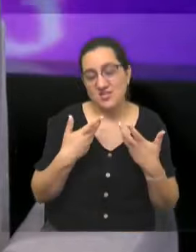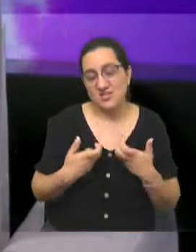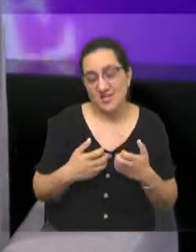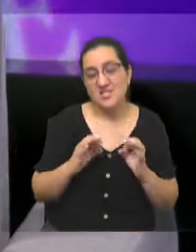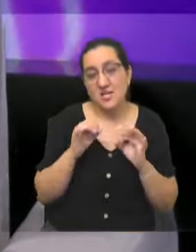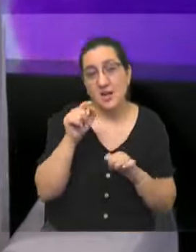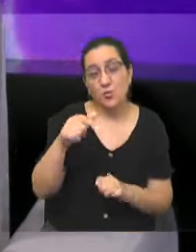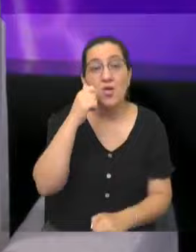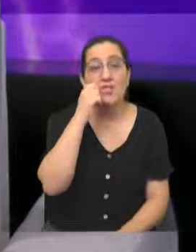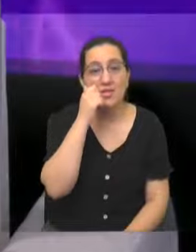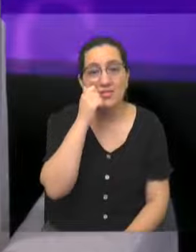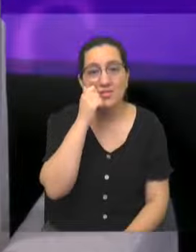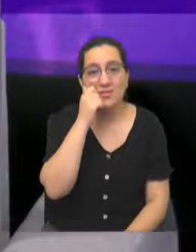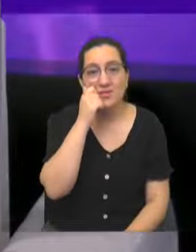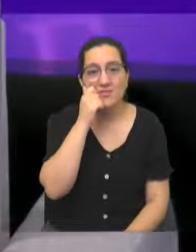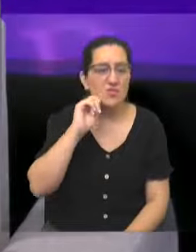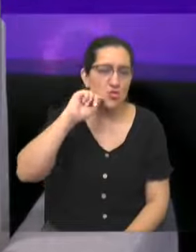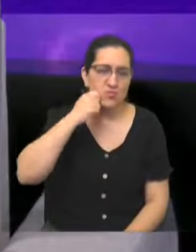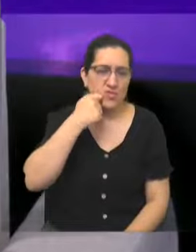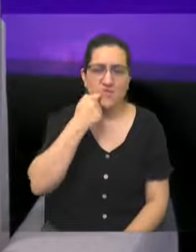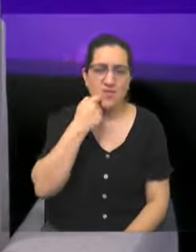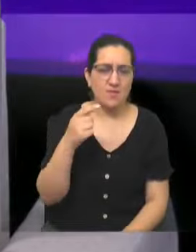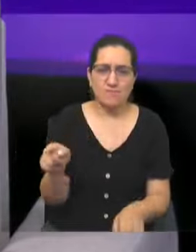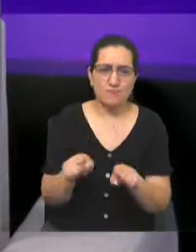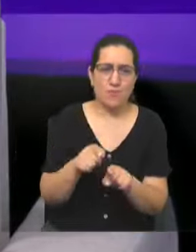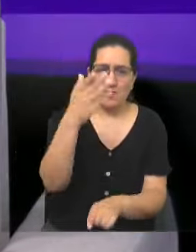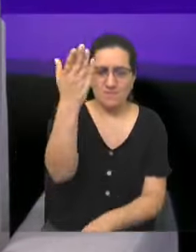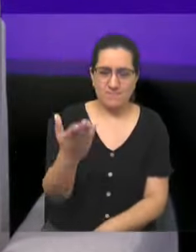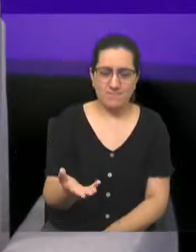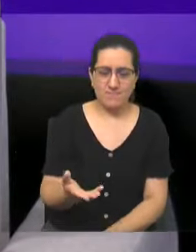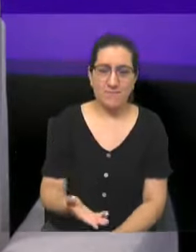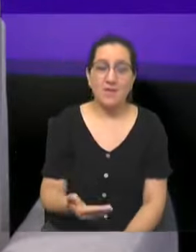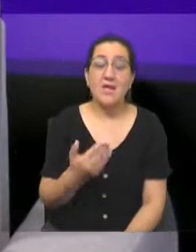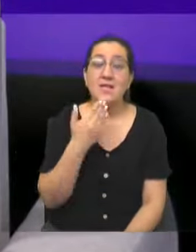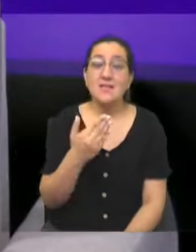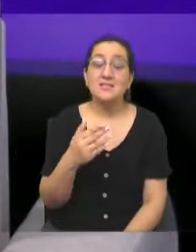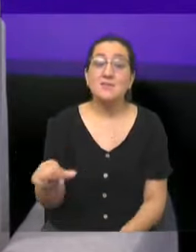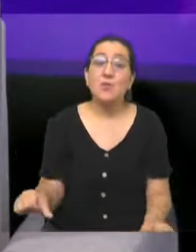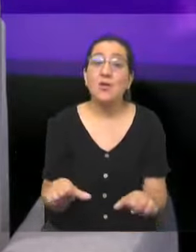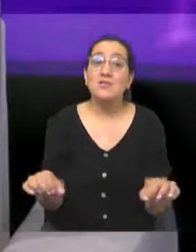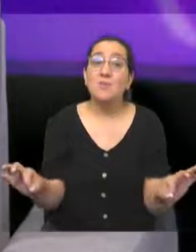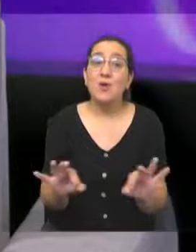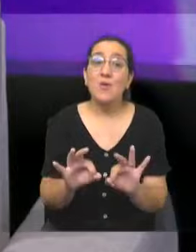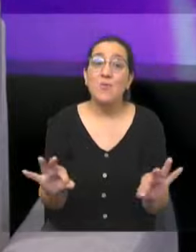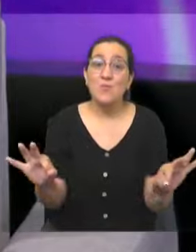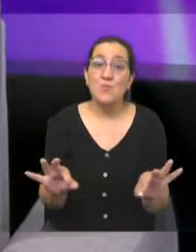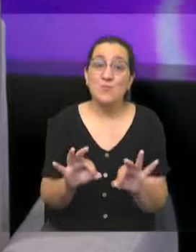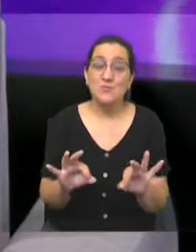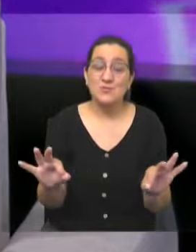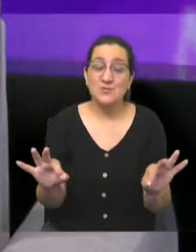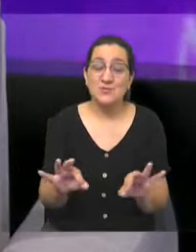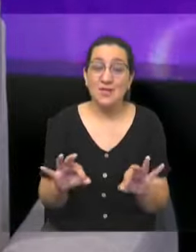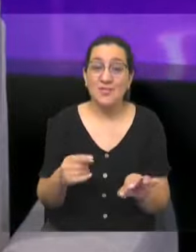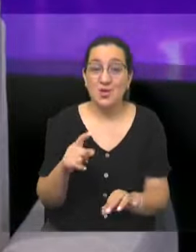a tu edad siendo la potra que sos vos. Ahora, así que gracias por todo lo que haces por la música de nuestro país y por ser esa hermosísima mujer